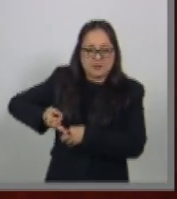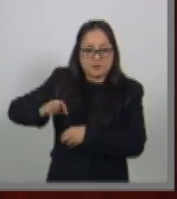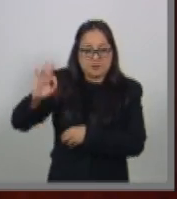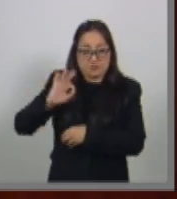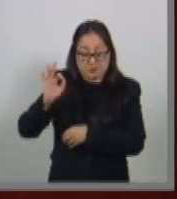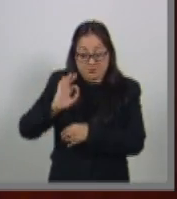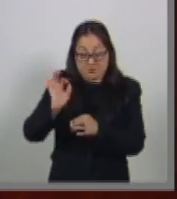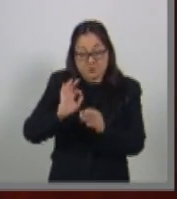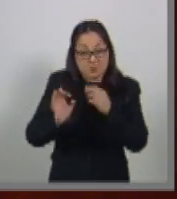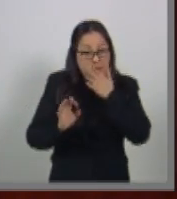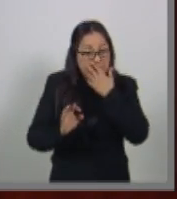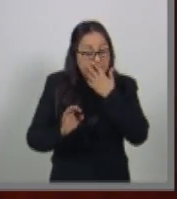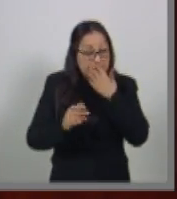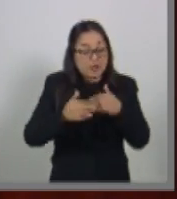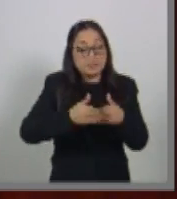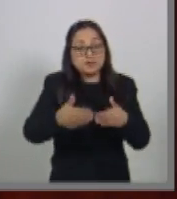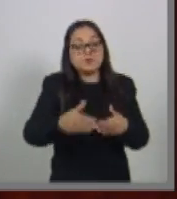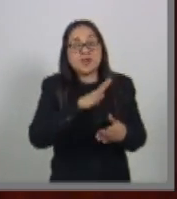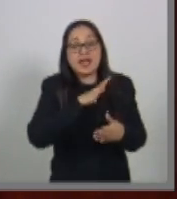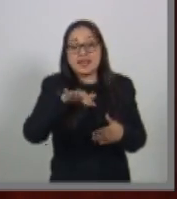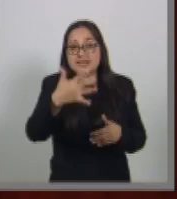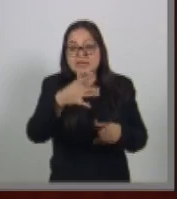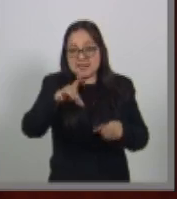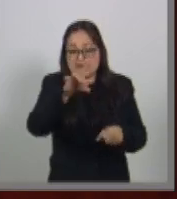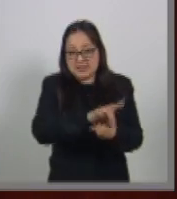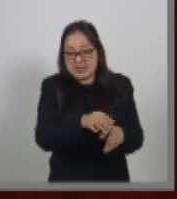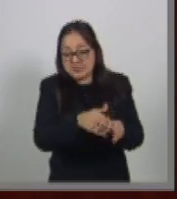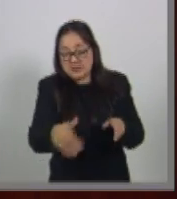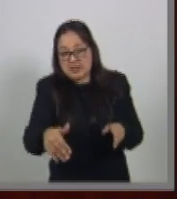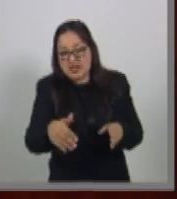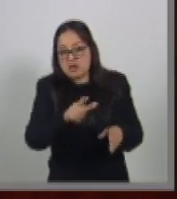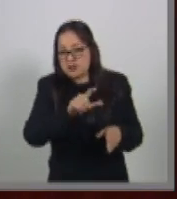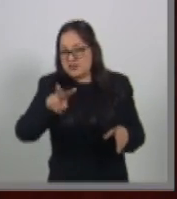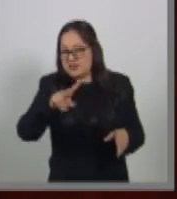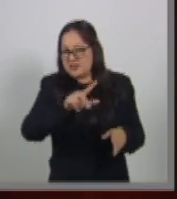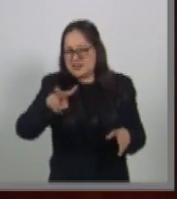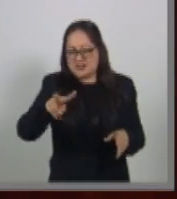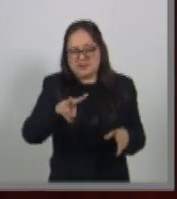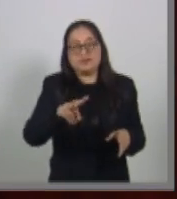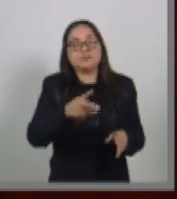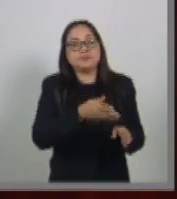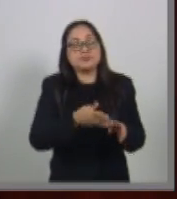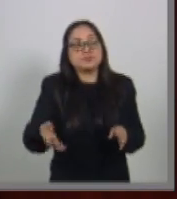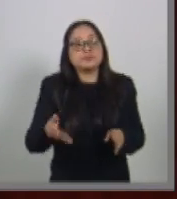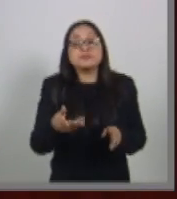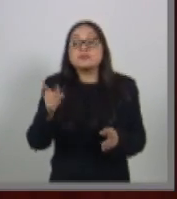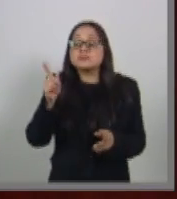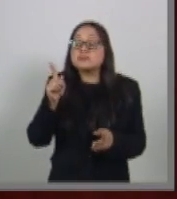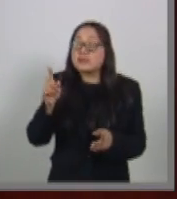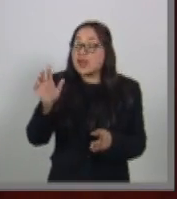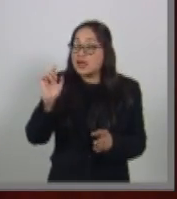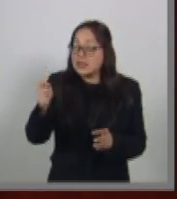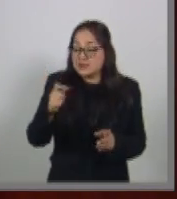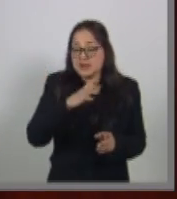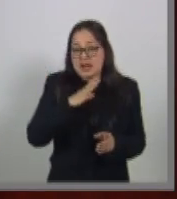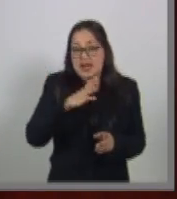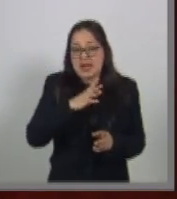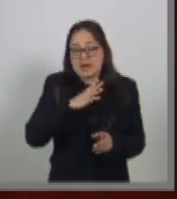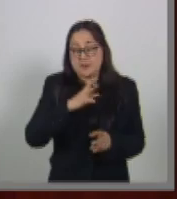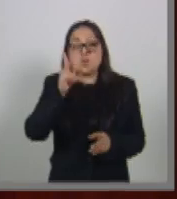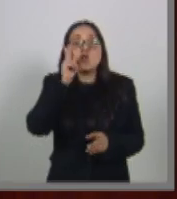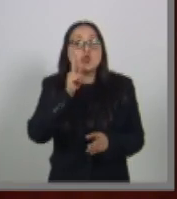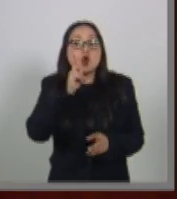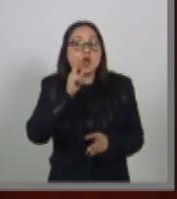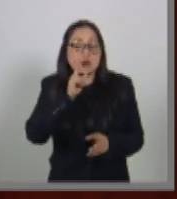caso, en otros 15 días hábiles, las pruebas correspondientes de que ha cumplido con la recomendación.